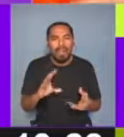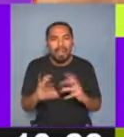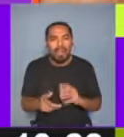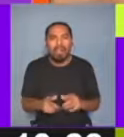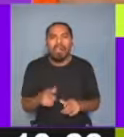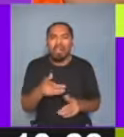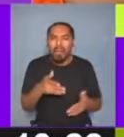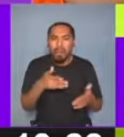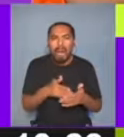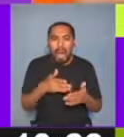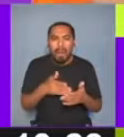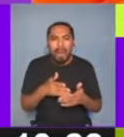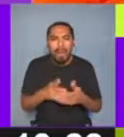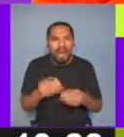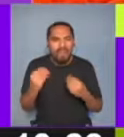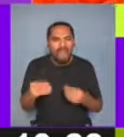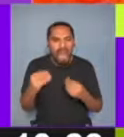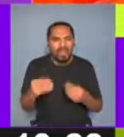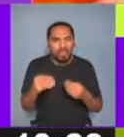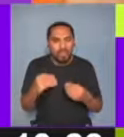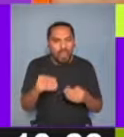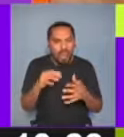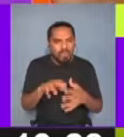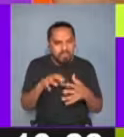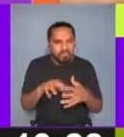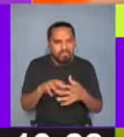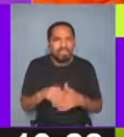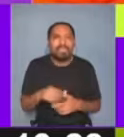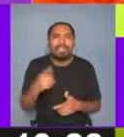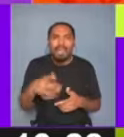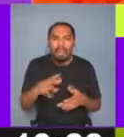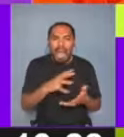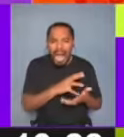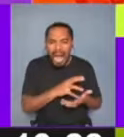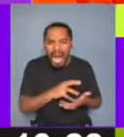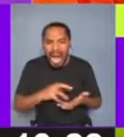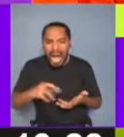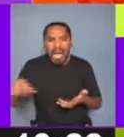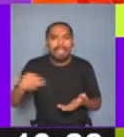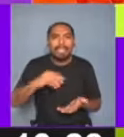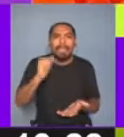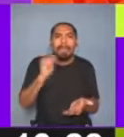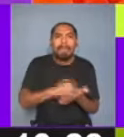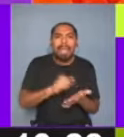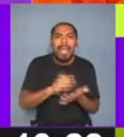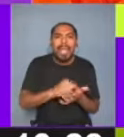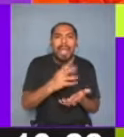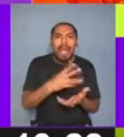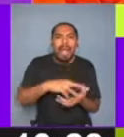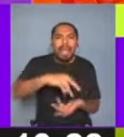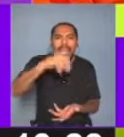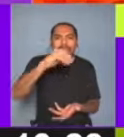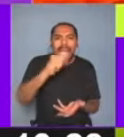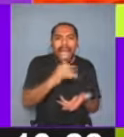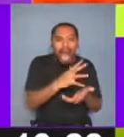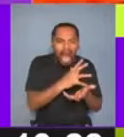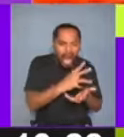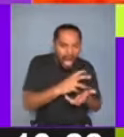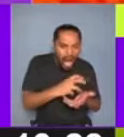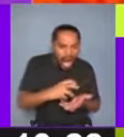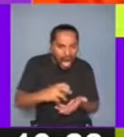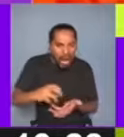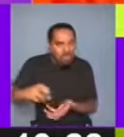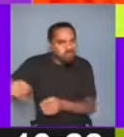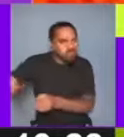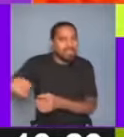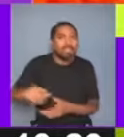basura sino que ha bajado todo lo que es árido eh eh arrastra todo lo que es este eh toda la parte de canto rodado y todo